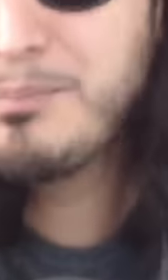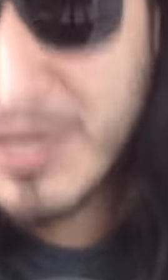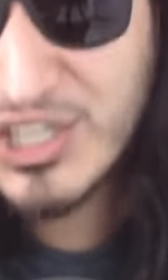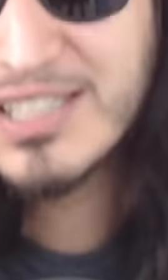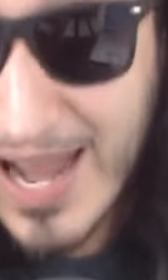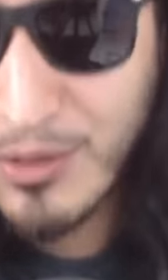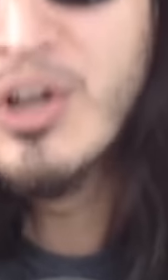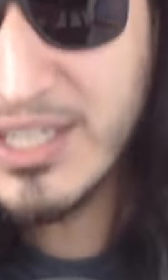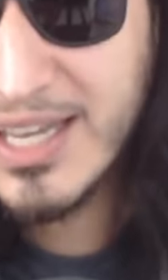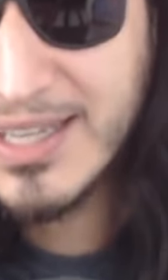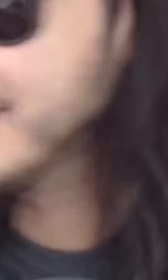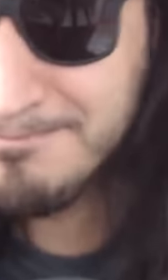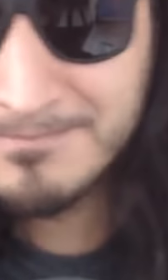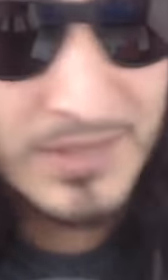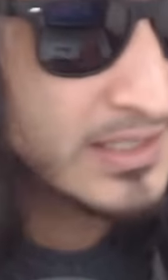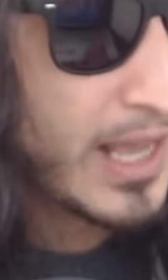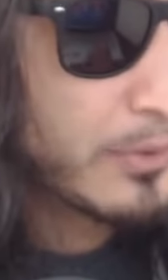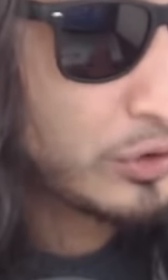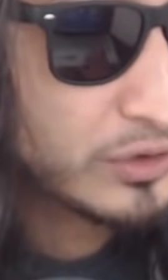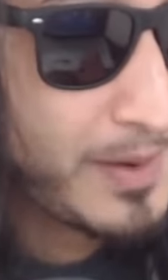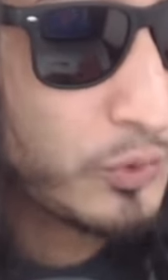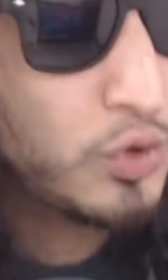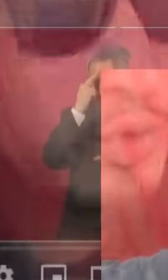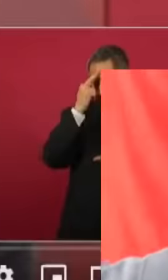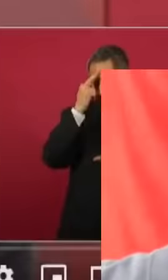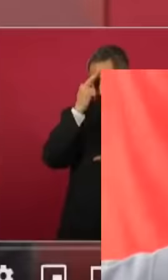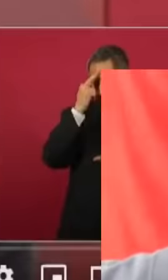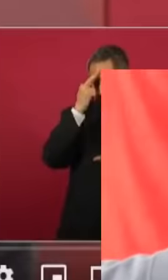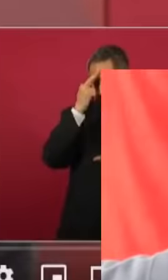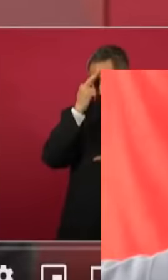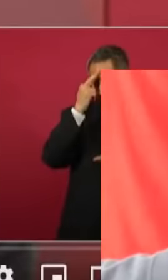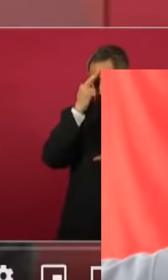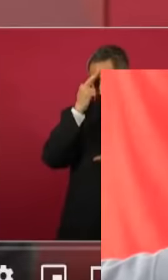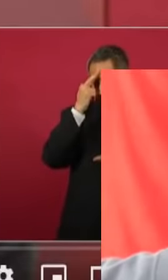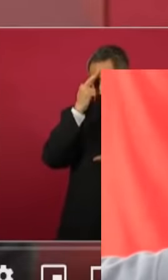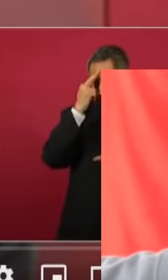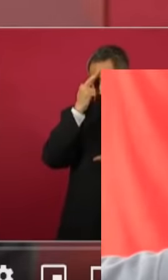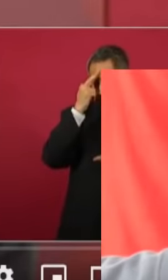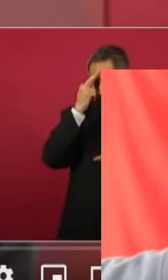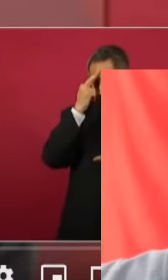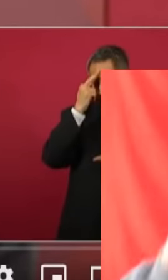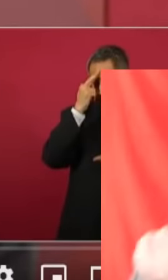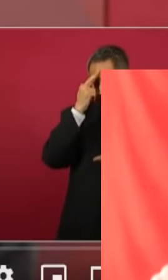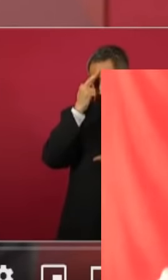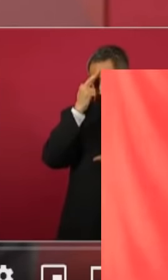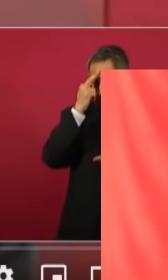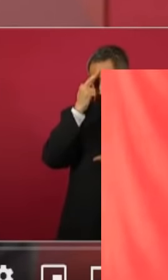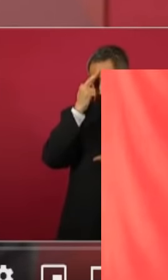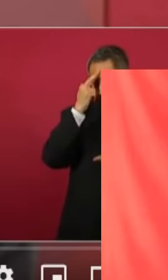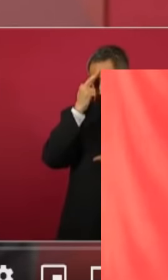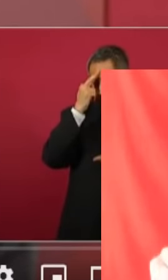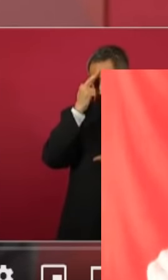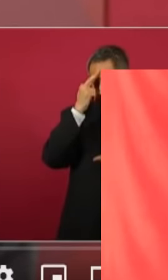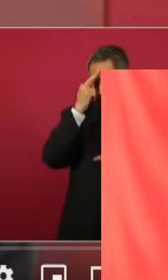más pinche salado tienes. Sabroso. Si ves esto en YouTube, suscríbete, que el silencio nos está matando. Mucha gente ve mis